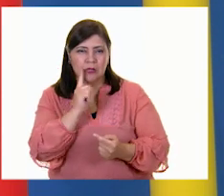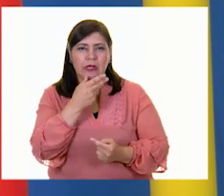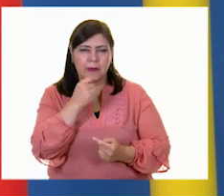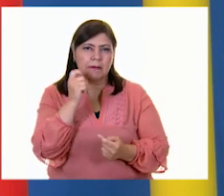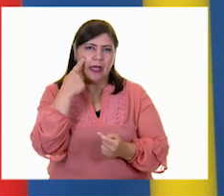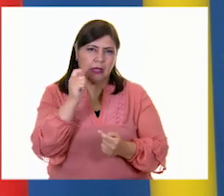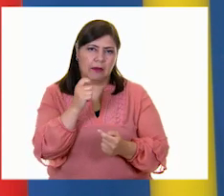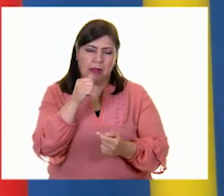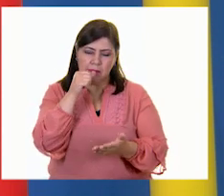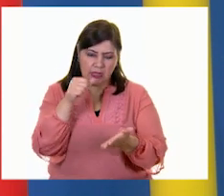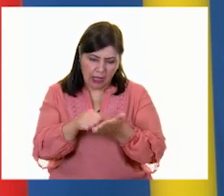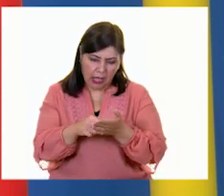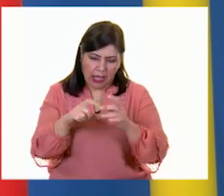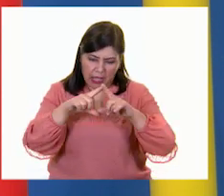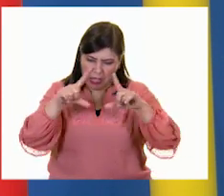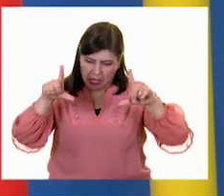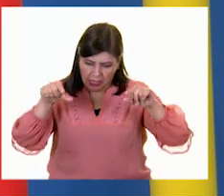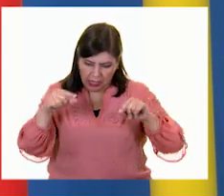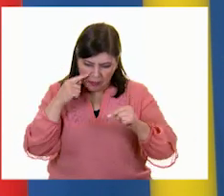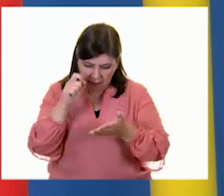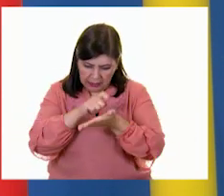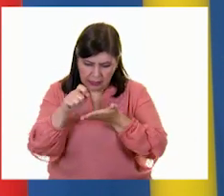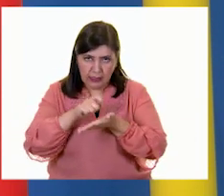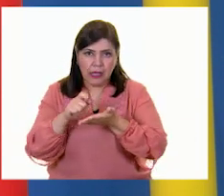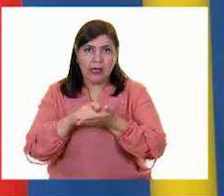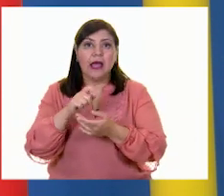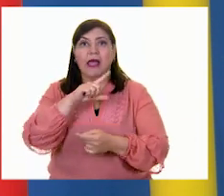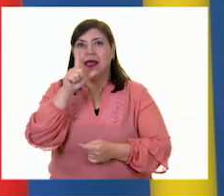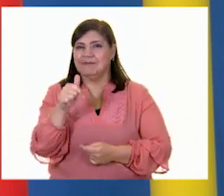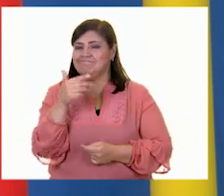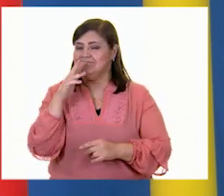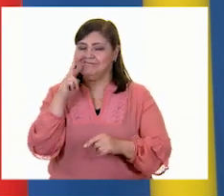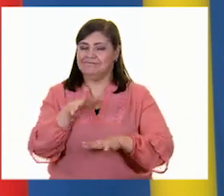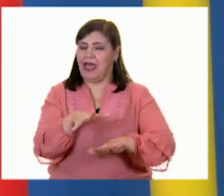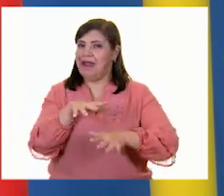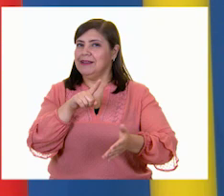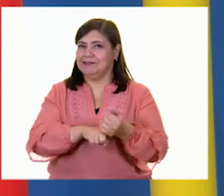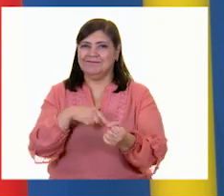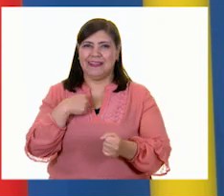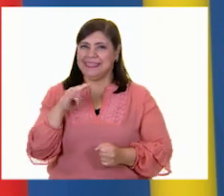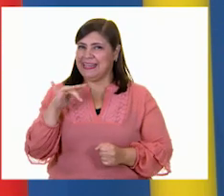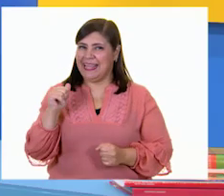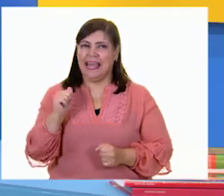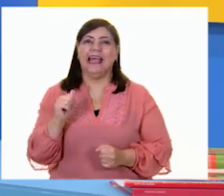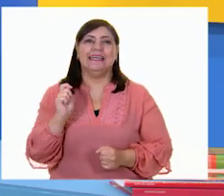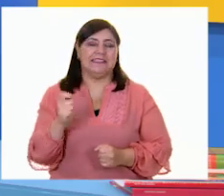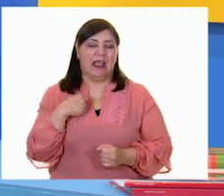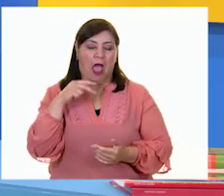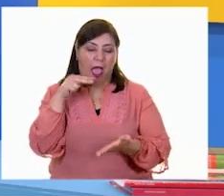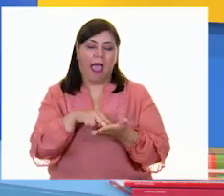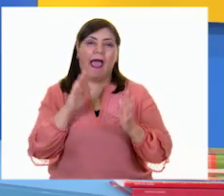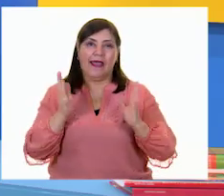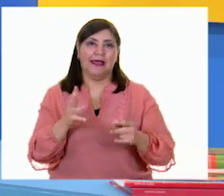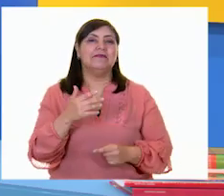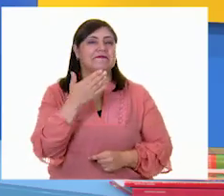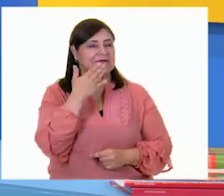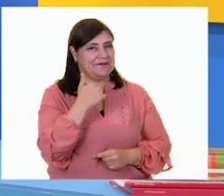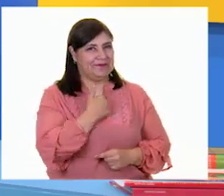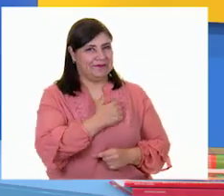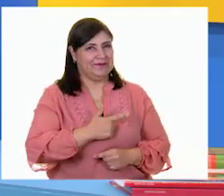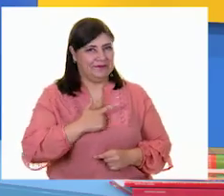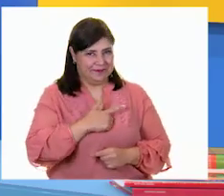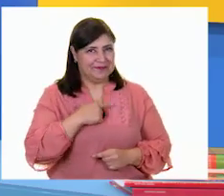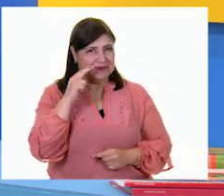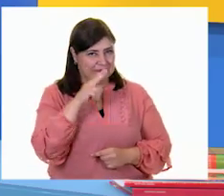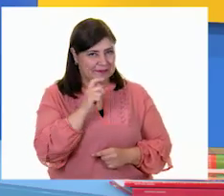rotulado del sobre de la carta que le mandaré a mi tía Luz Helena se va a ver increíble. Ya vi cómo va a quedar. Me alegra mucho escuchar eso, María.